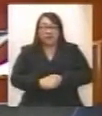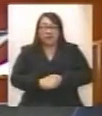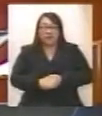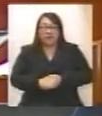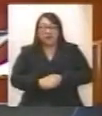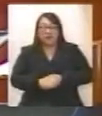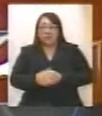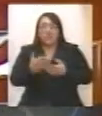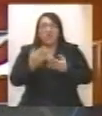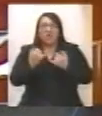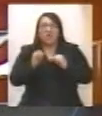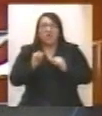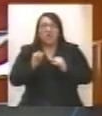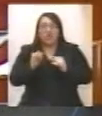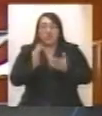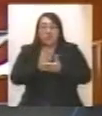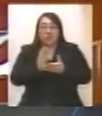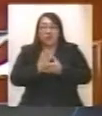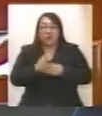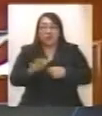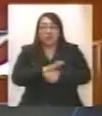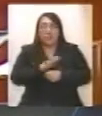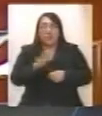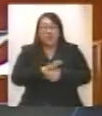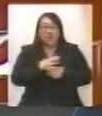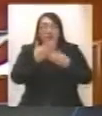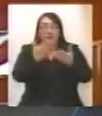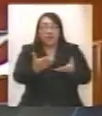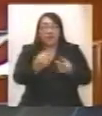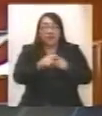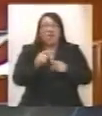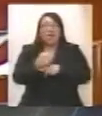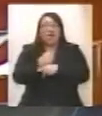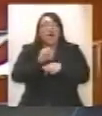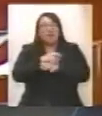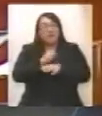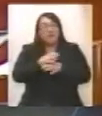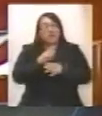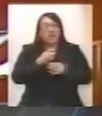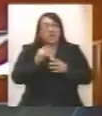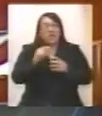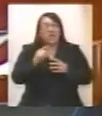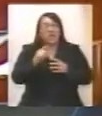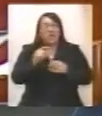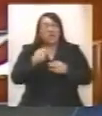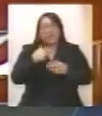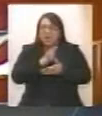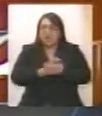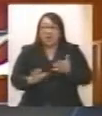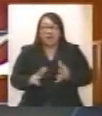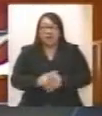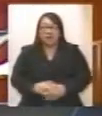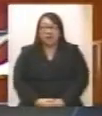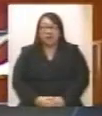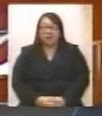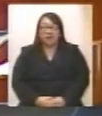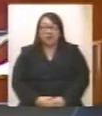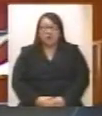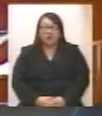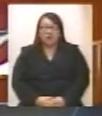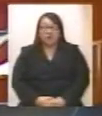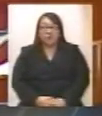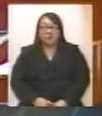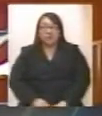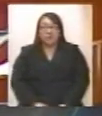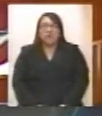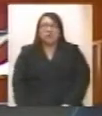reciben formación escolar u ocupacional y reciben asesoría y patrocinio legal gratuito. Con un